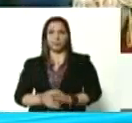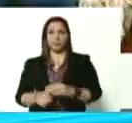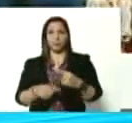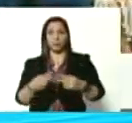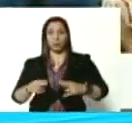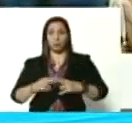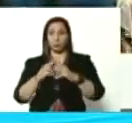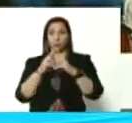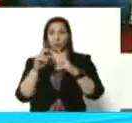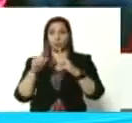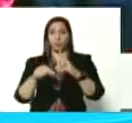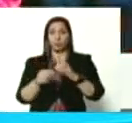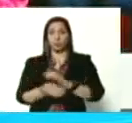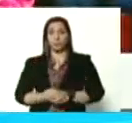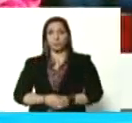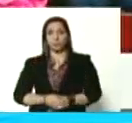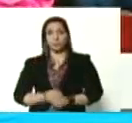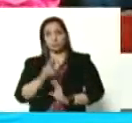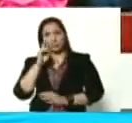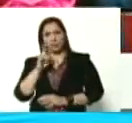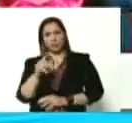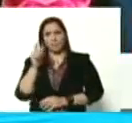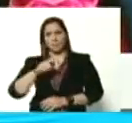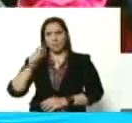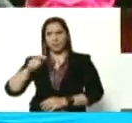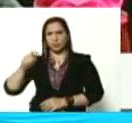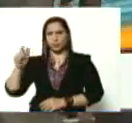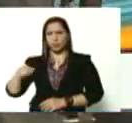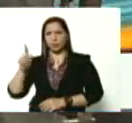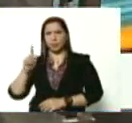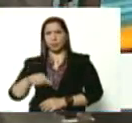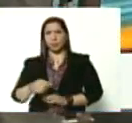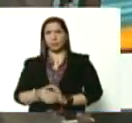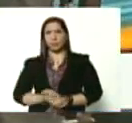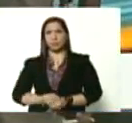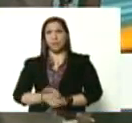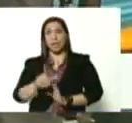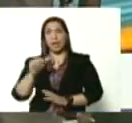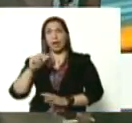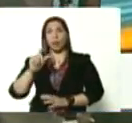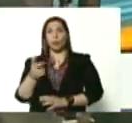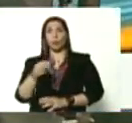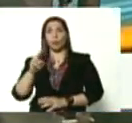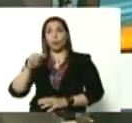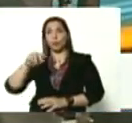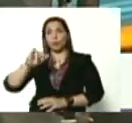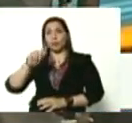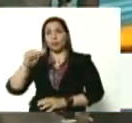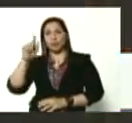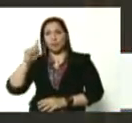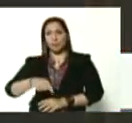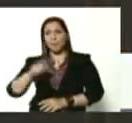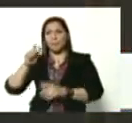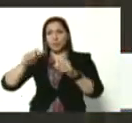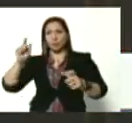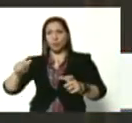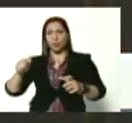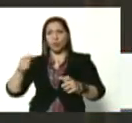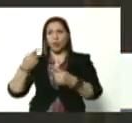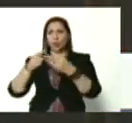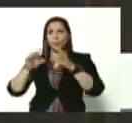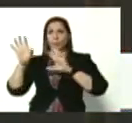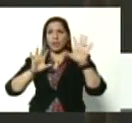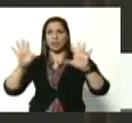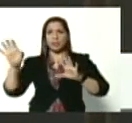encontramos la punta del ovillo veíamos a la gente de la bonita country club y agentes extranjeros adornando con su presencia cada sesión